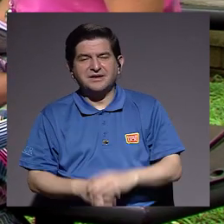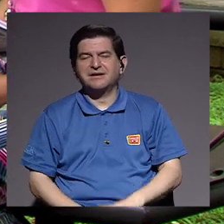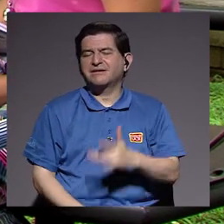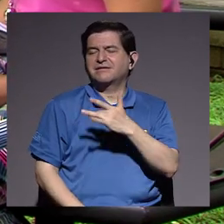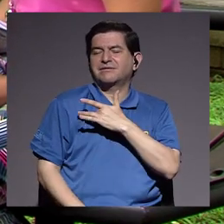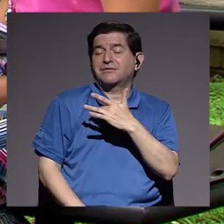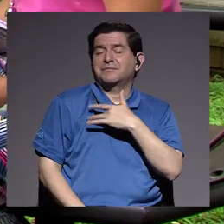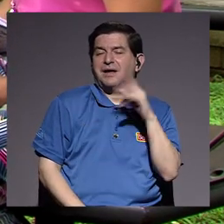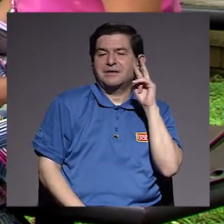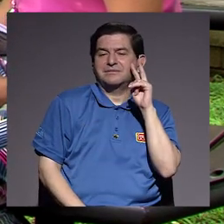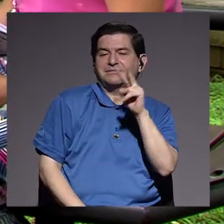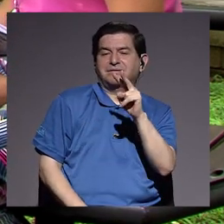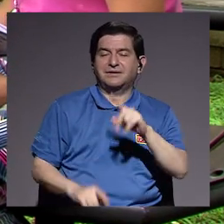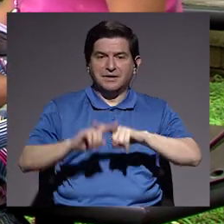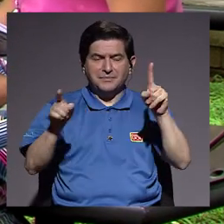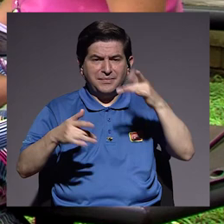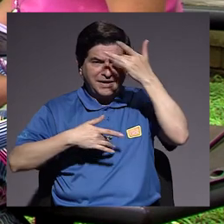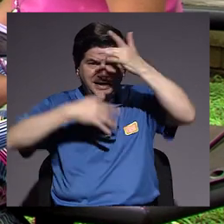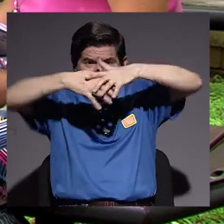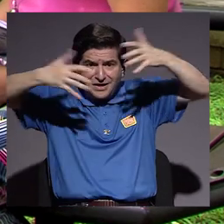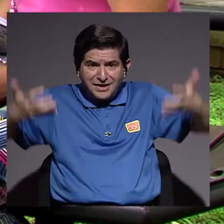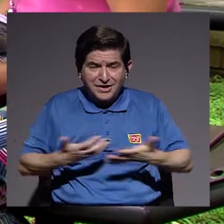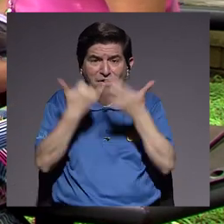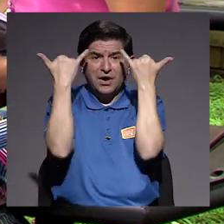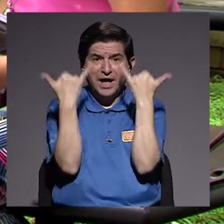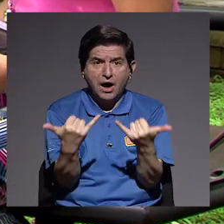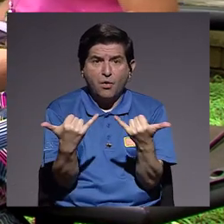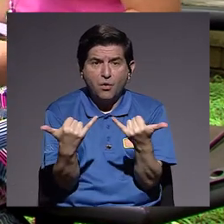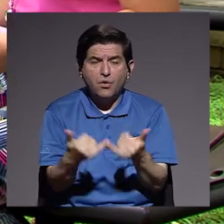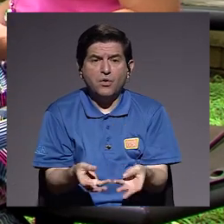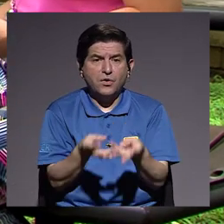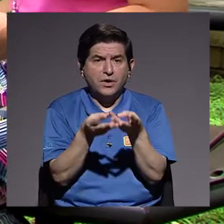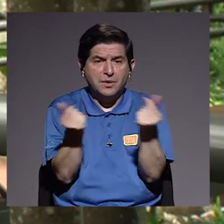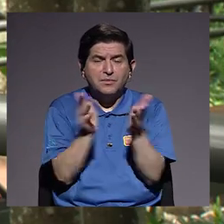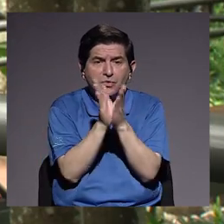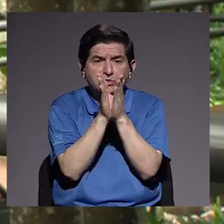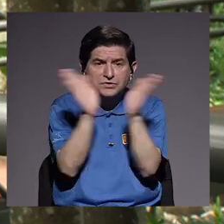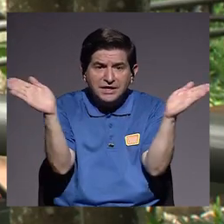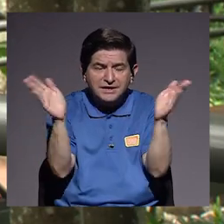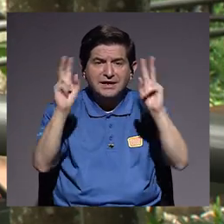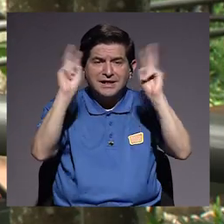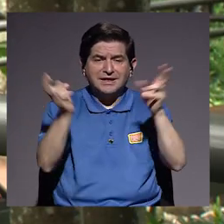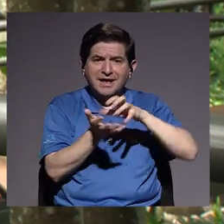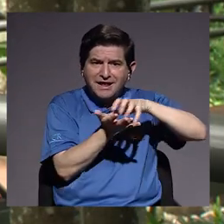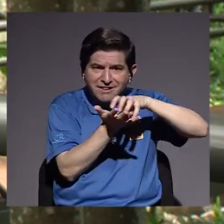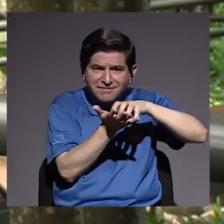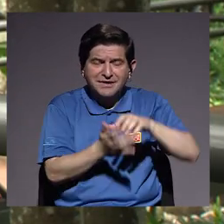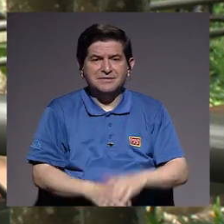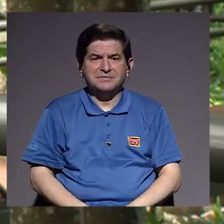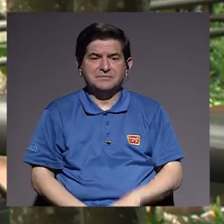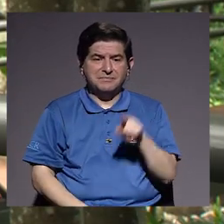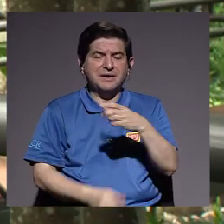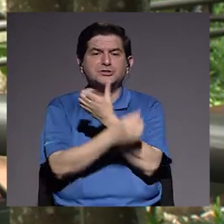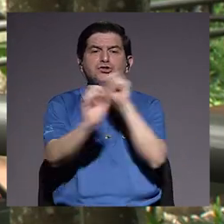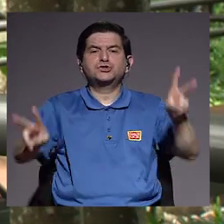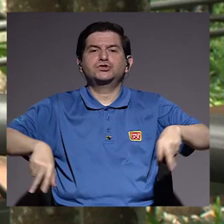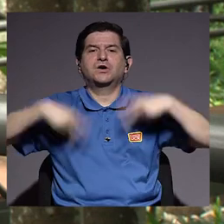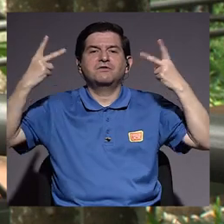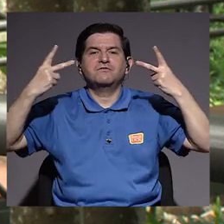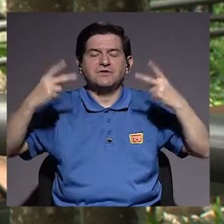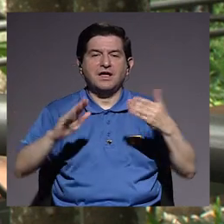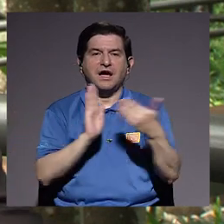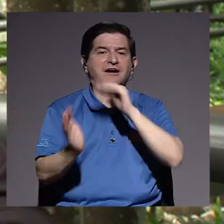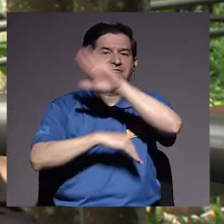Hay una romantización de esto. Lo que pasa con la pandemia es que ahora justamente generaliza el tema de la incertidumbre como un tema de